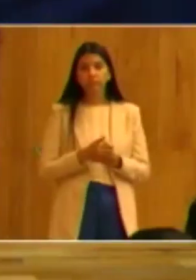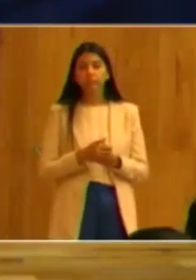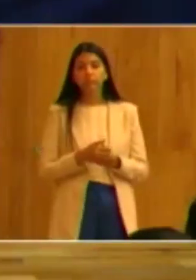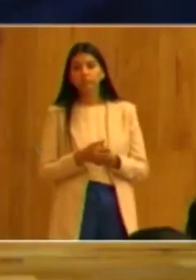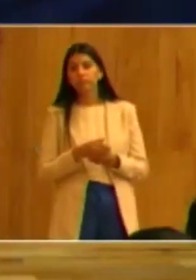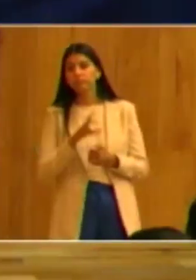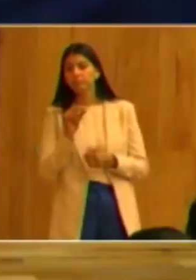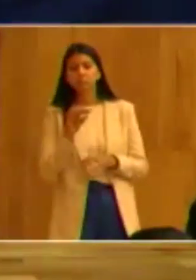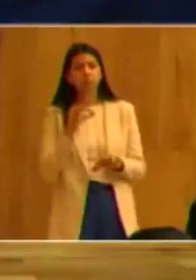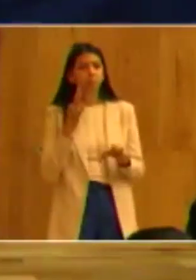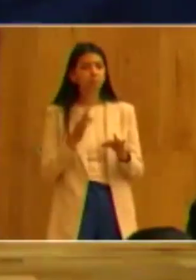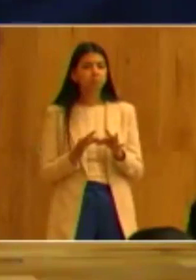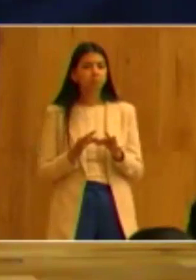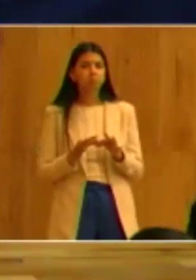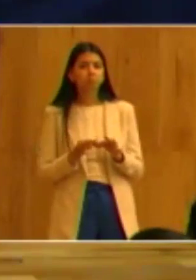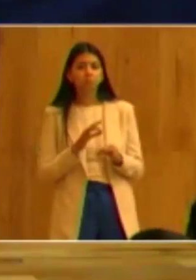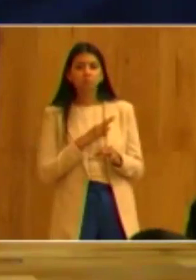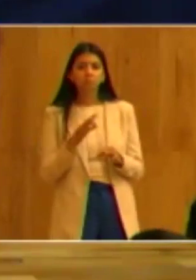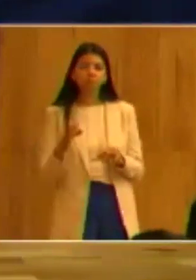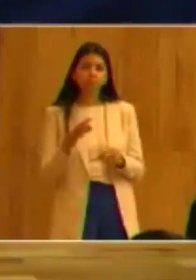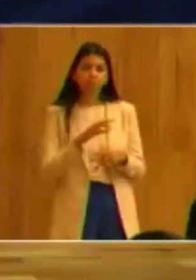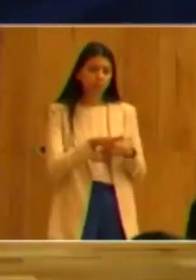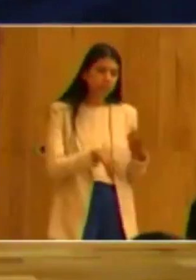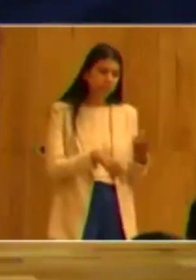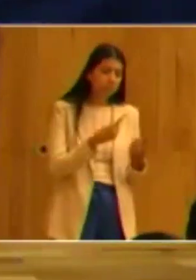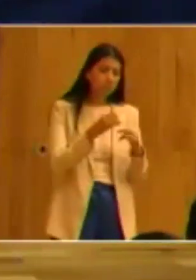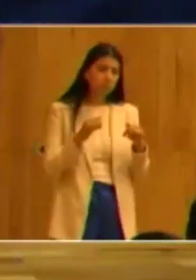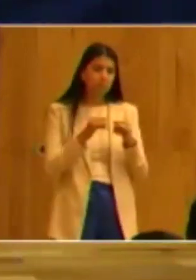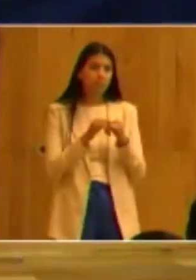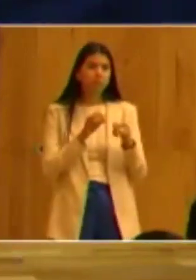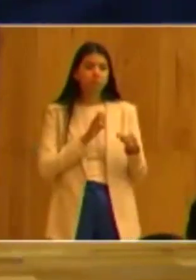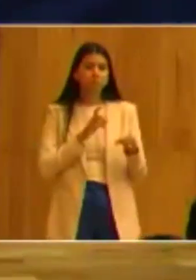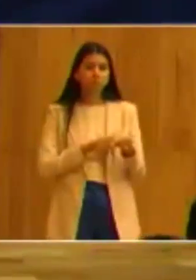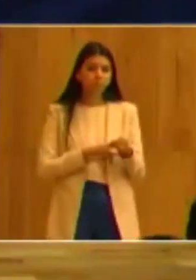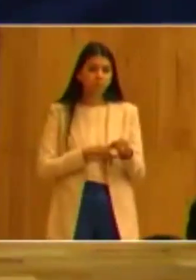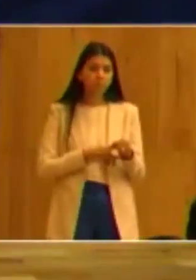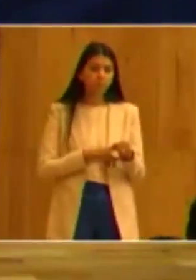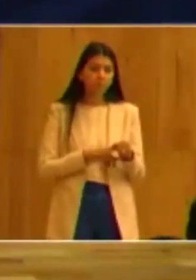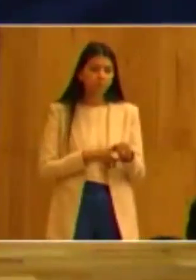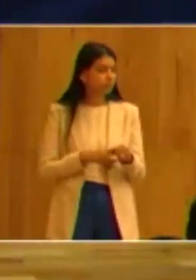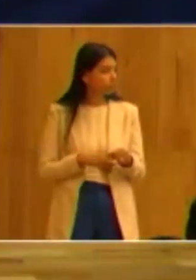análisis. ¿Y si no se cumple, se puede acudir a alguna instancia en particular?